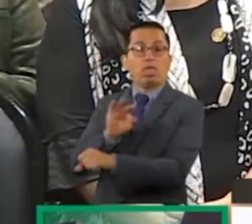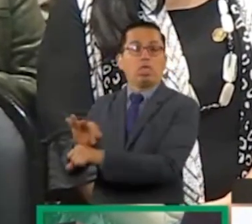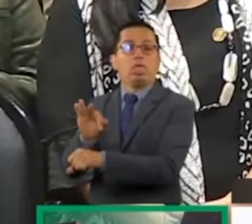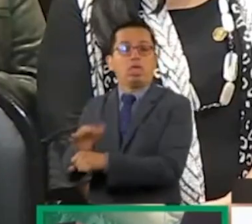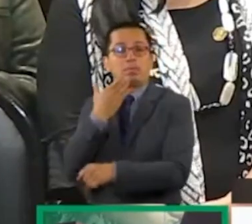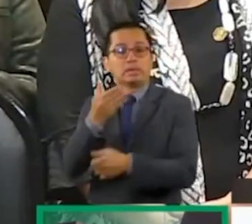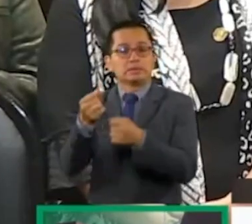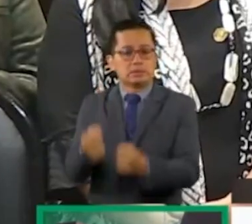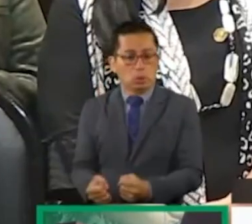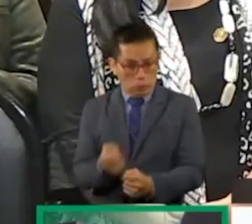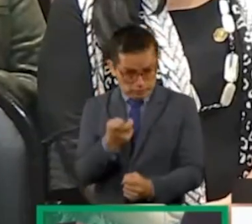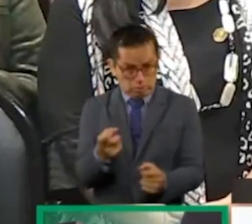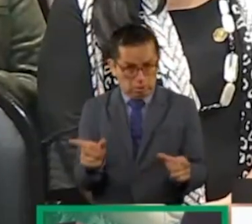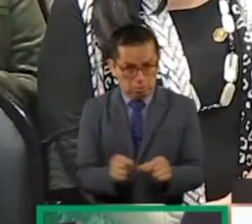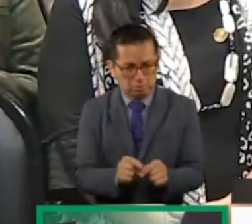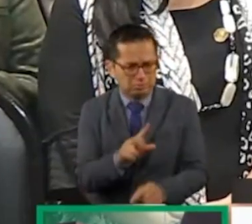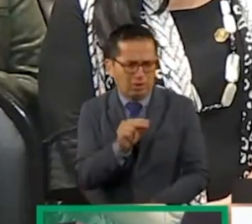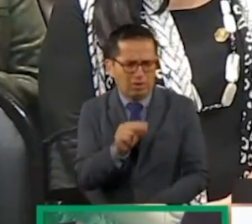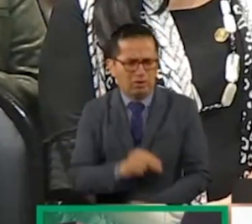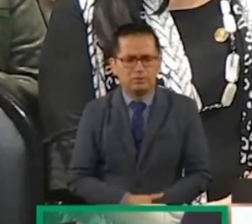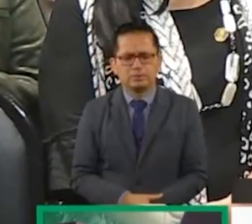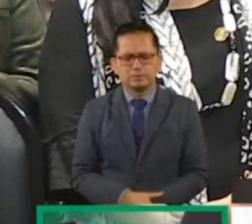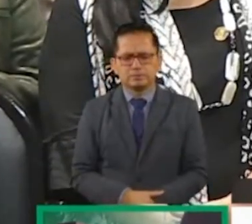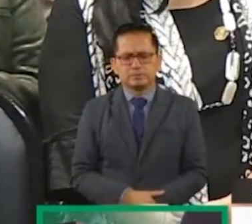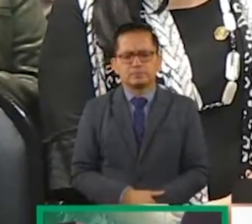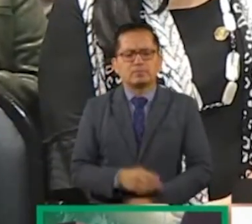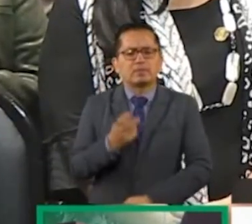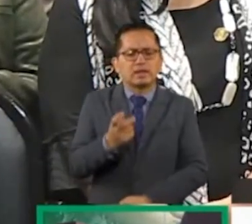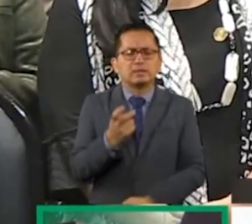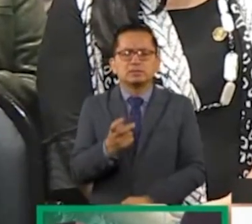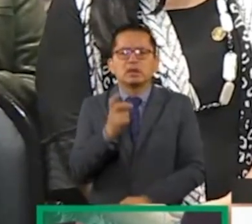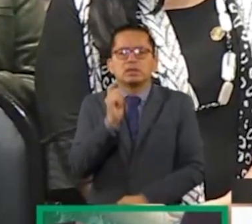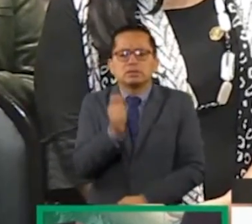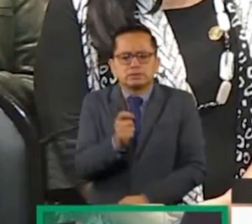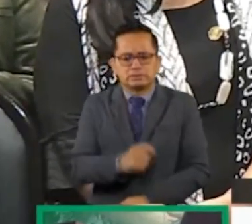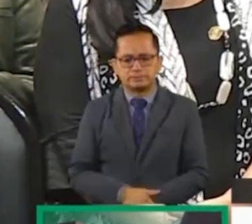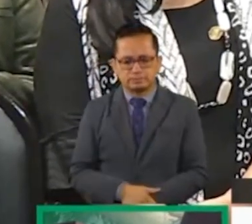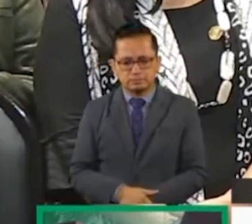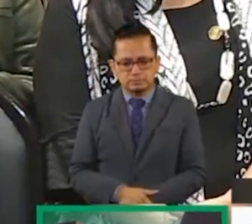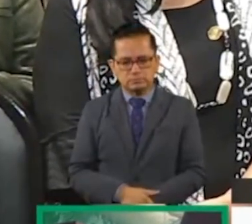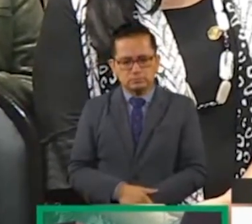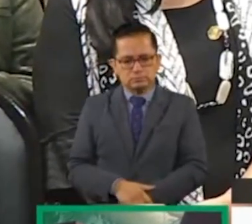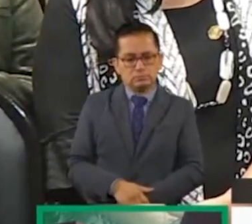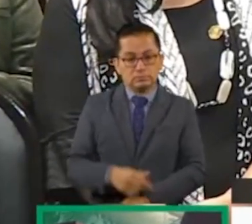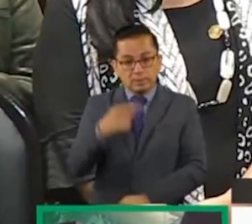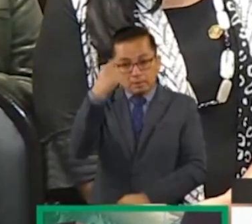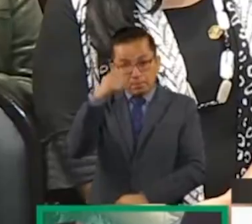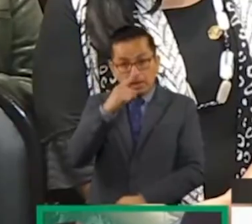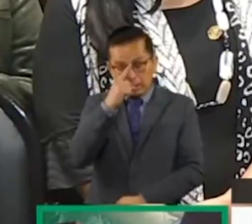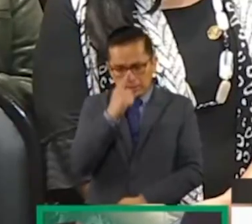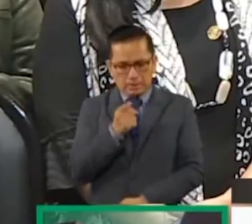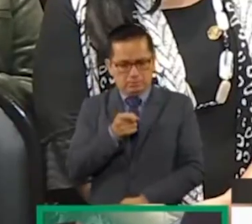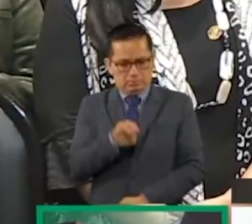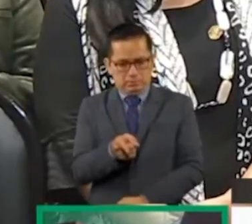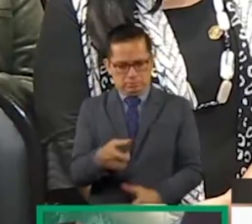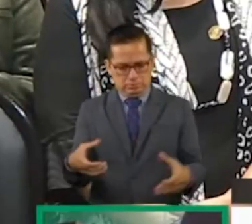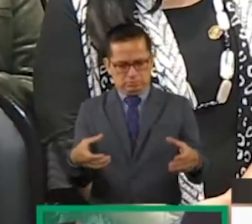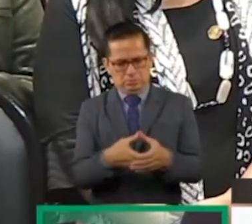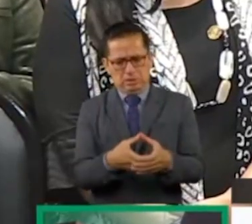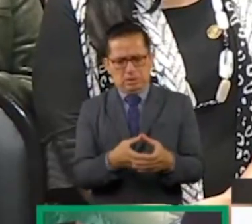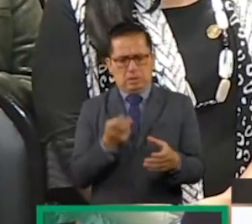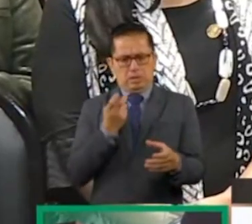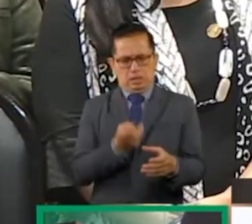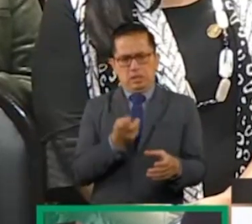cuantos. Esto de incorporarse la parte de la capacitación y de la